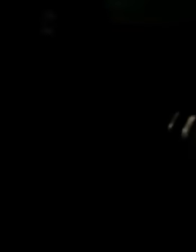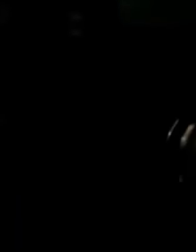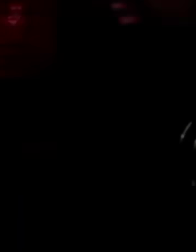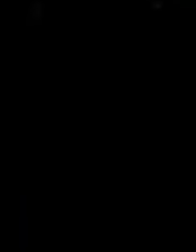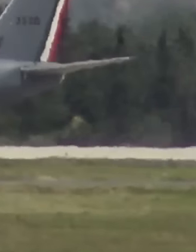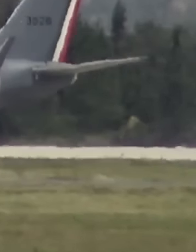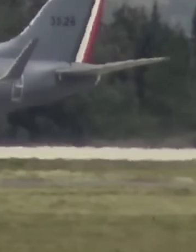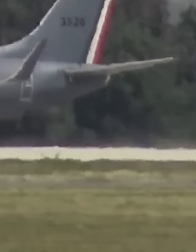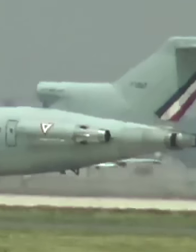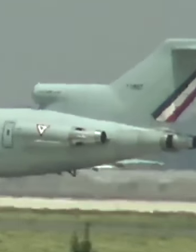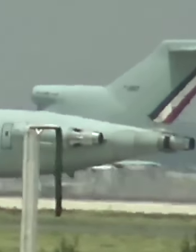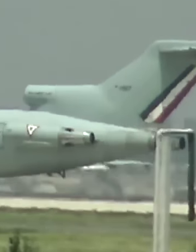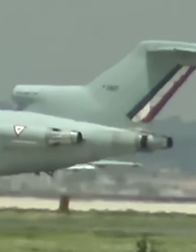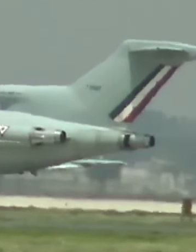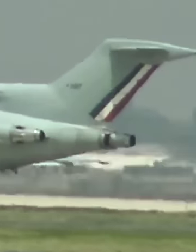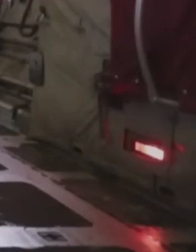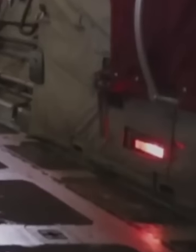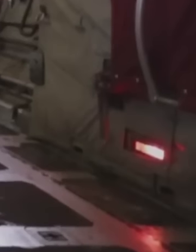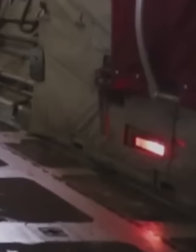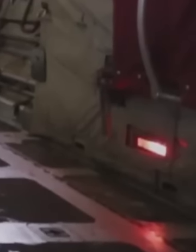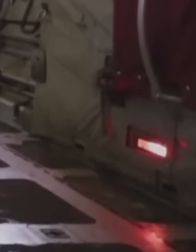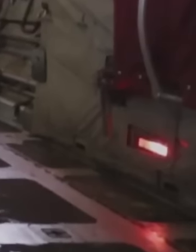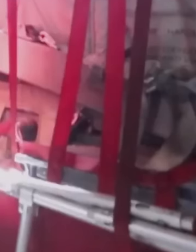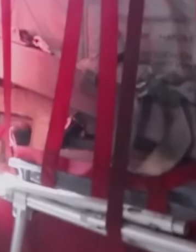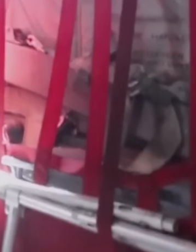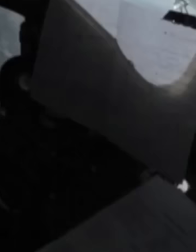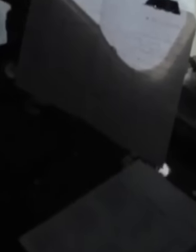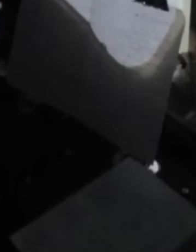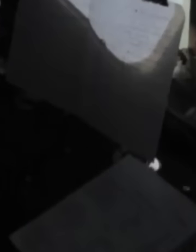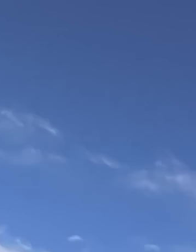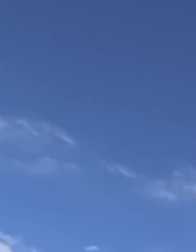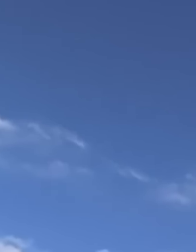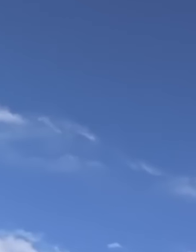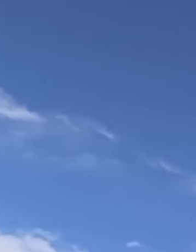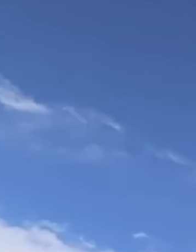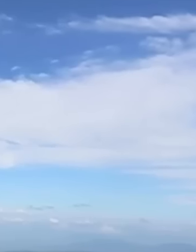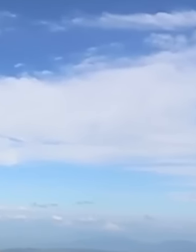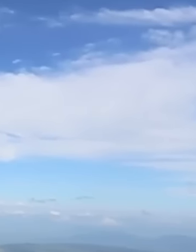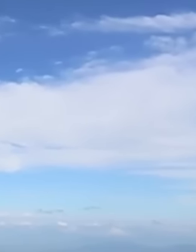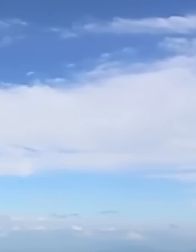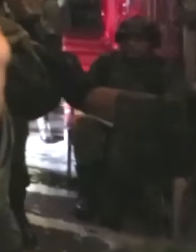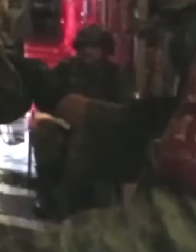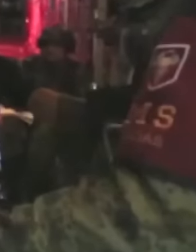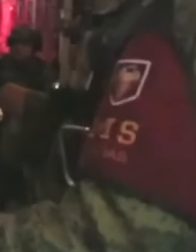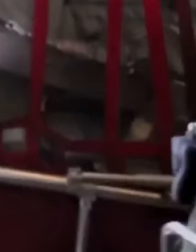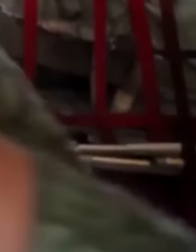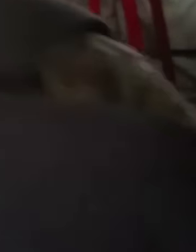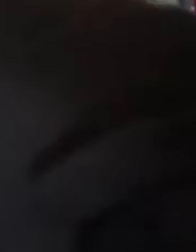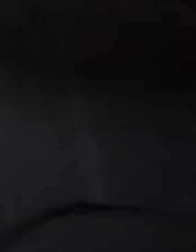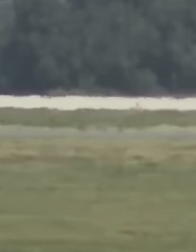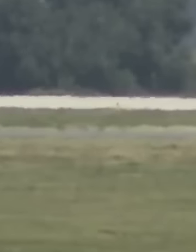ya quisieran haber tenido los del pasado. Hoy México tiene una estrategia que sí funciona y que tiene a los vecinos del